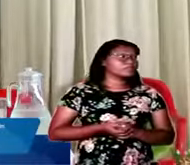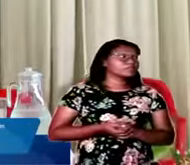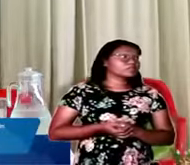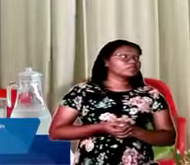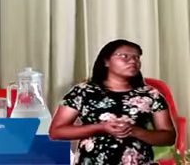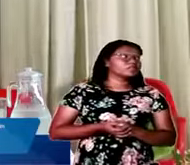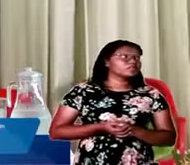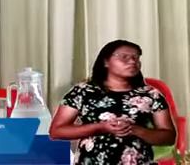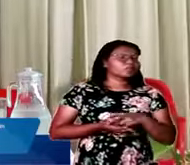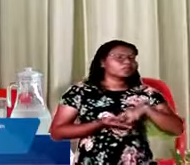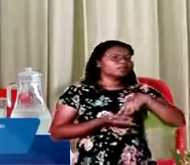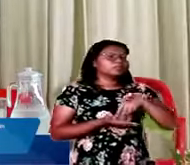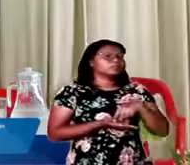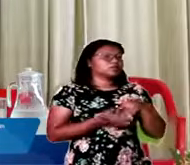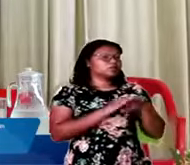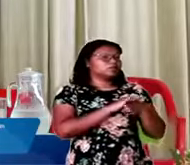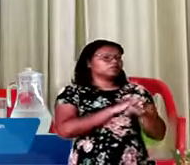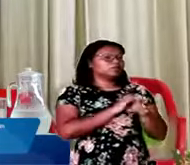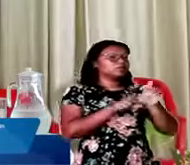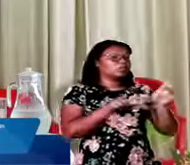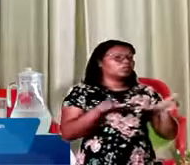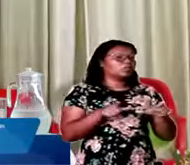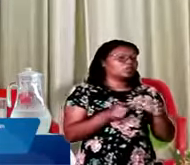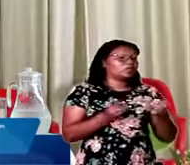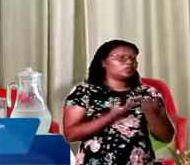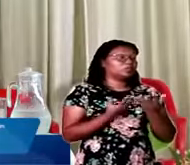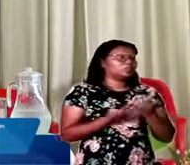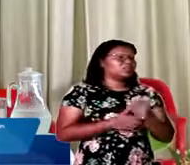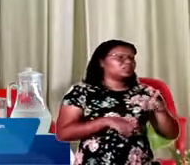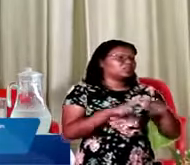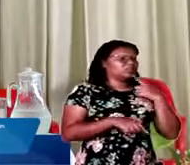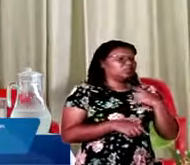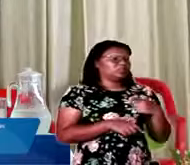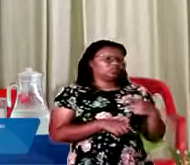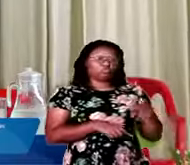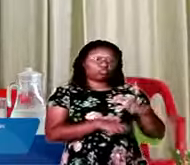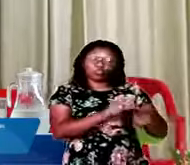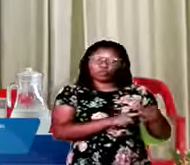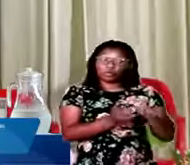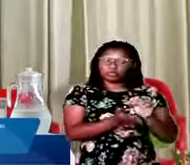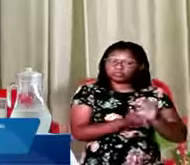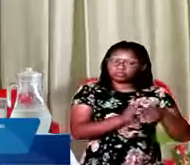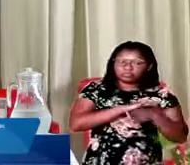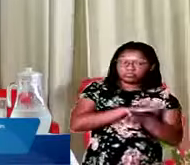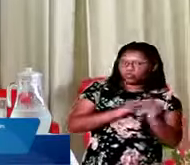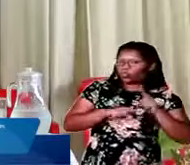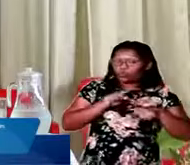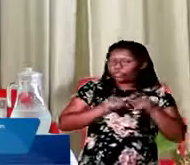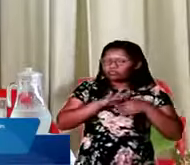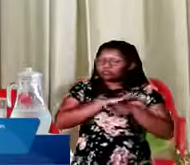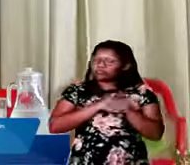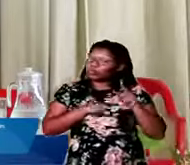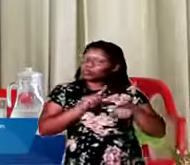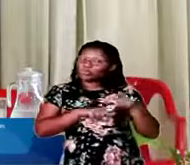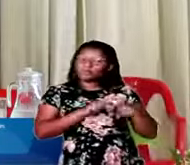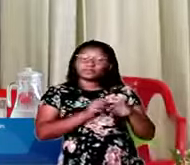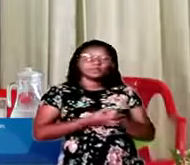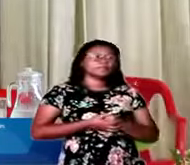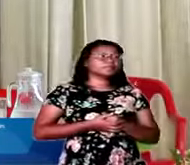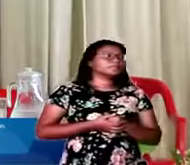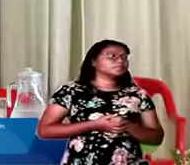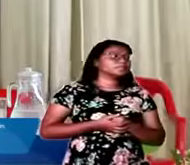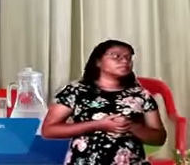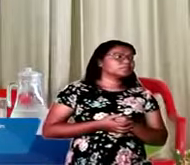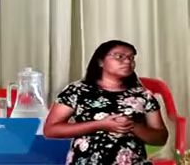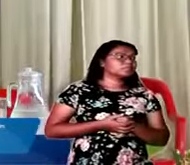Se levantaba para entrar al salón del culto y algunos decían: usted no puede entrar allá, usted no puede entrar. Déjeme entrar, yo